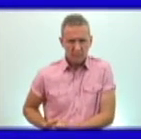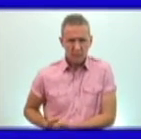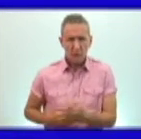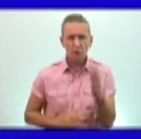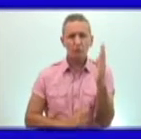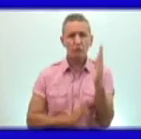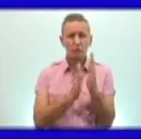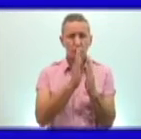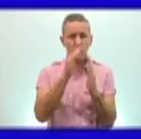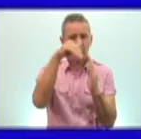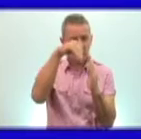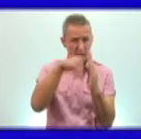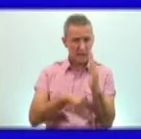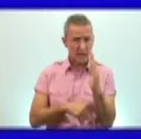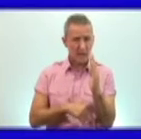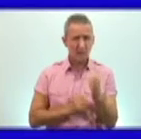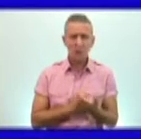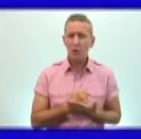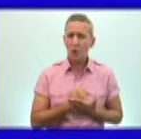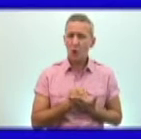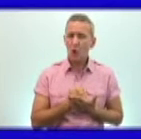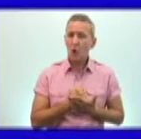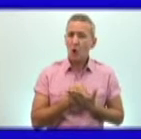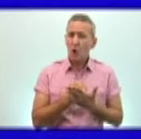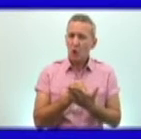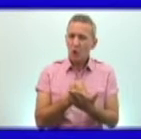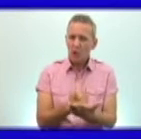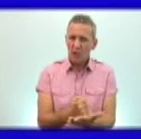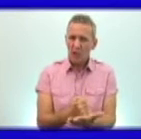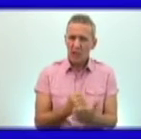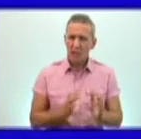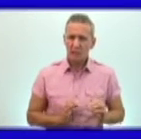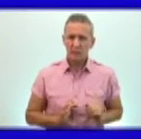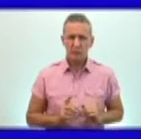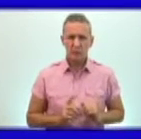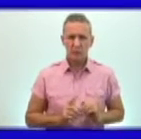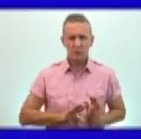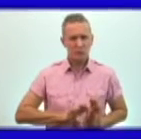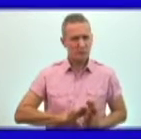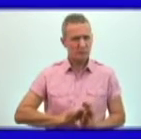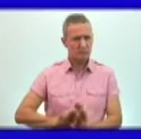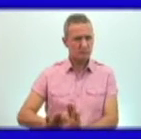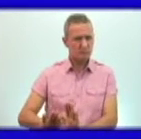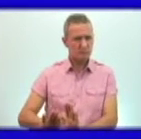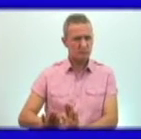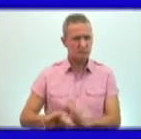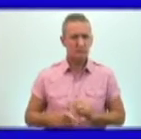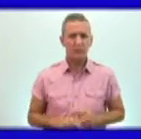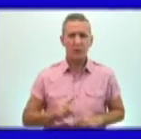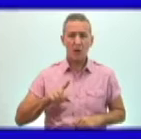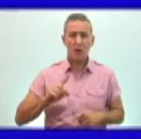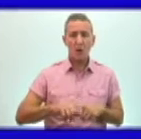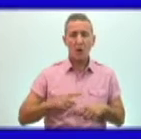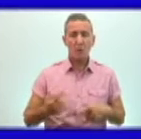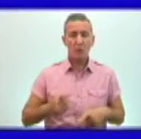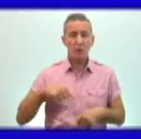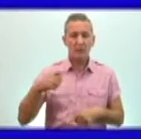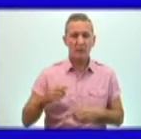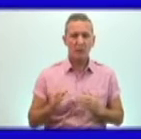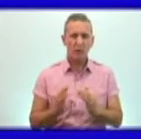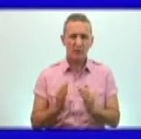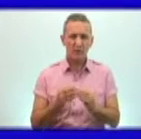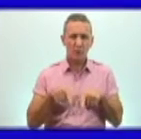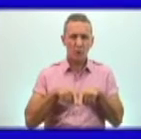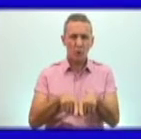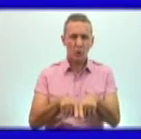caer sin ayuda que contraer deudas de gratitud con un vecino tan poderoso. Los héroes